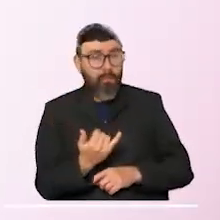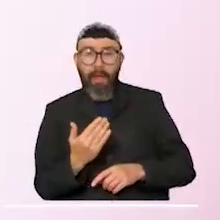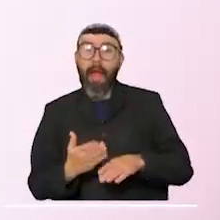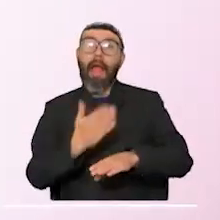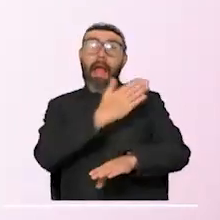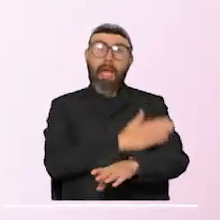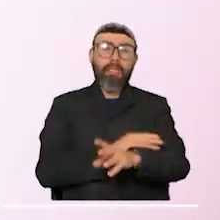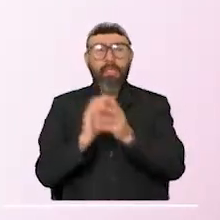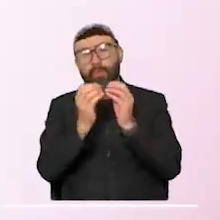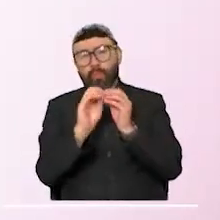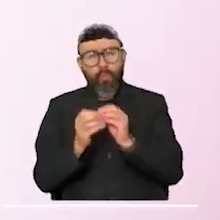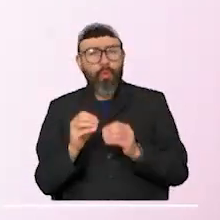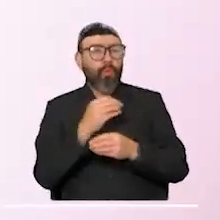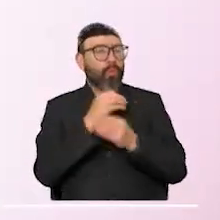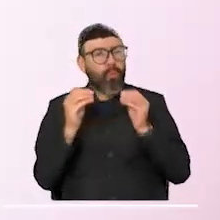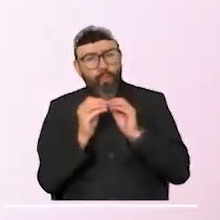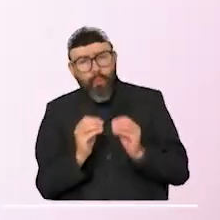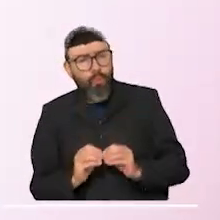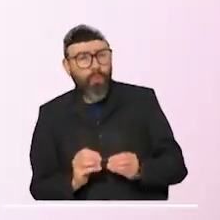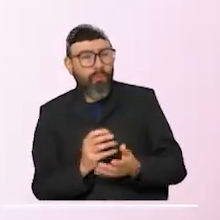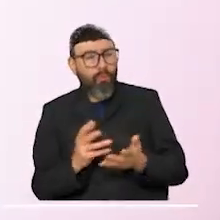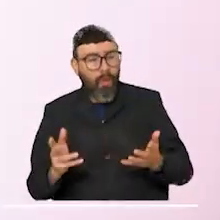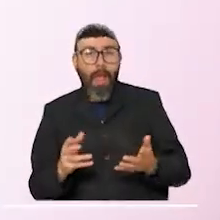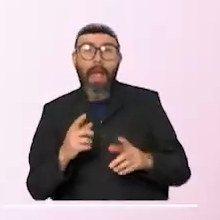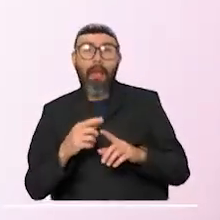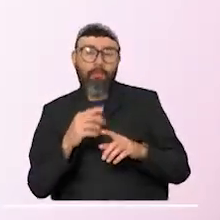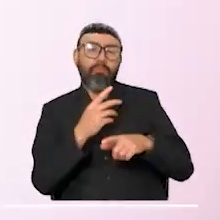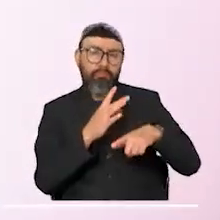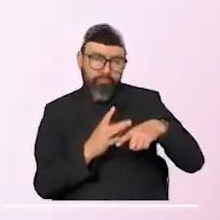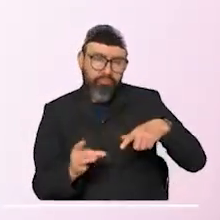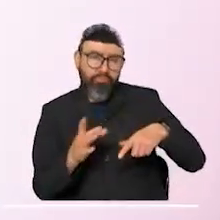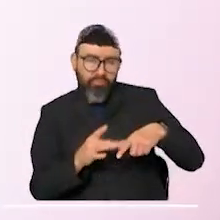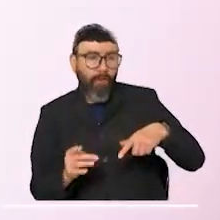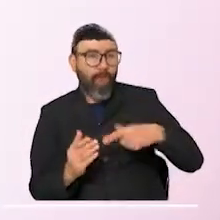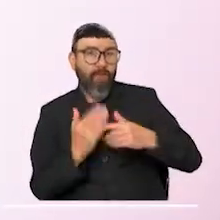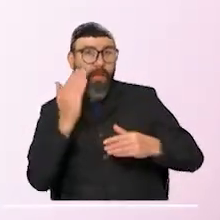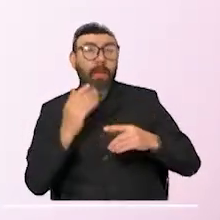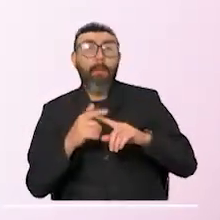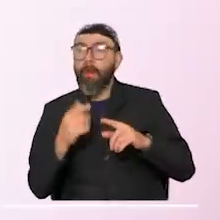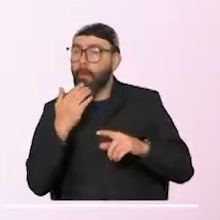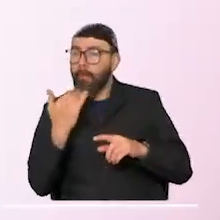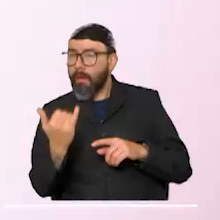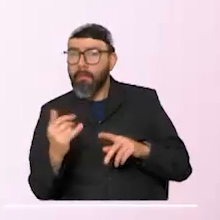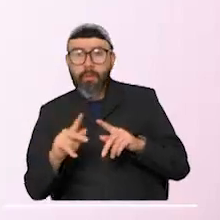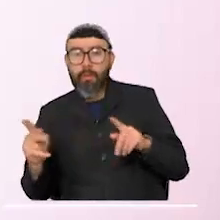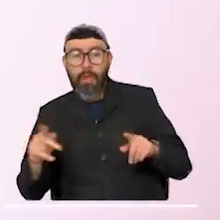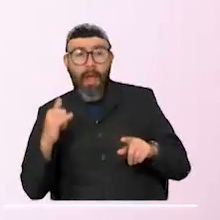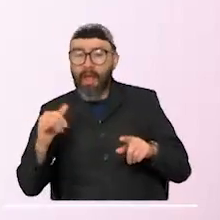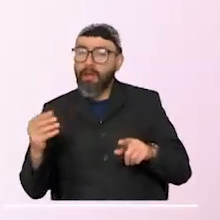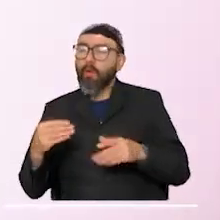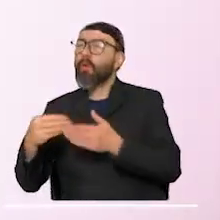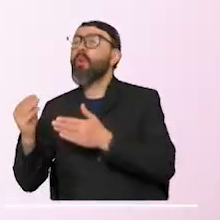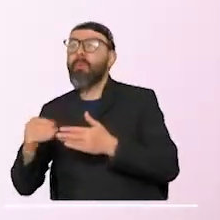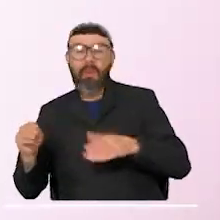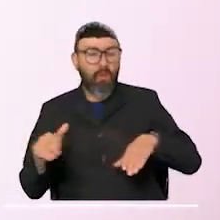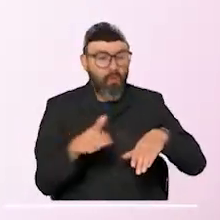es importante reconocer Cuáles serán los más indicados porque también si la persona va utiliza cosas que no debería entonces puede producir quemaduras cambia